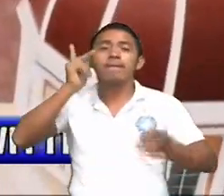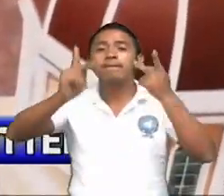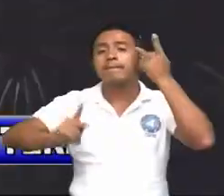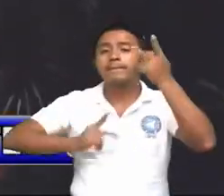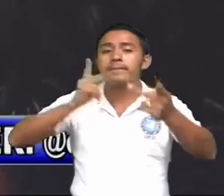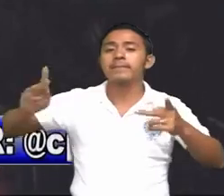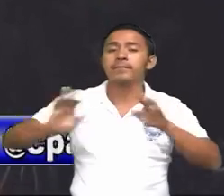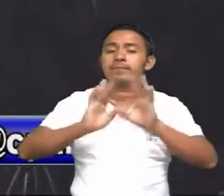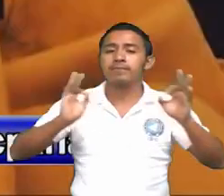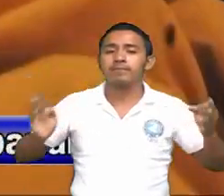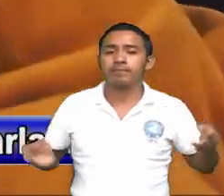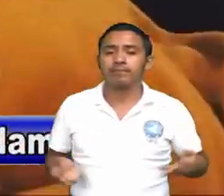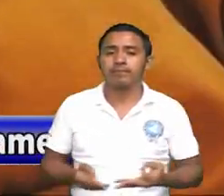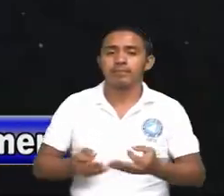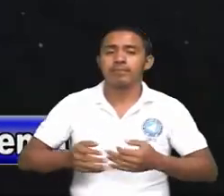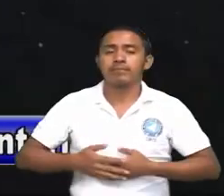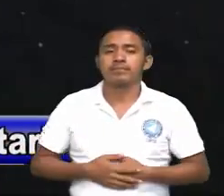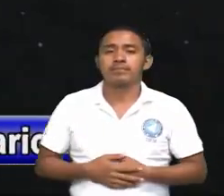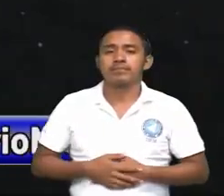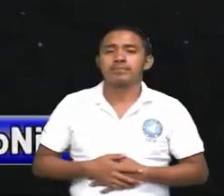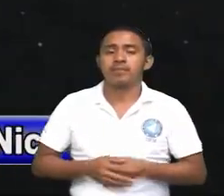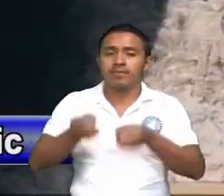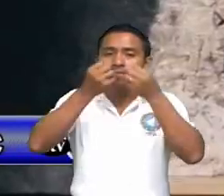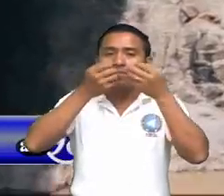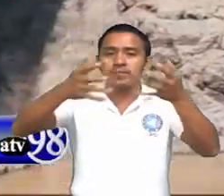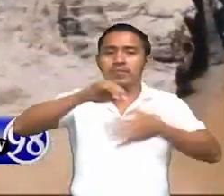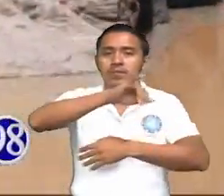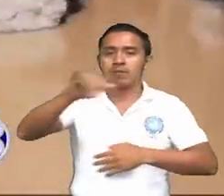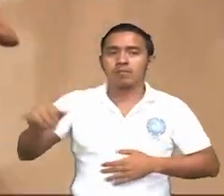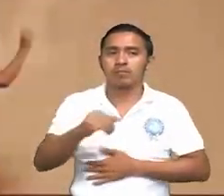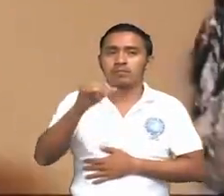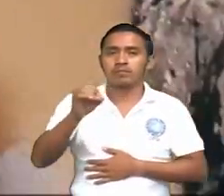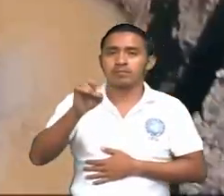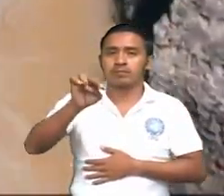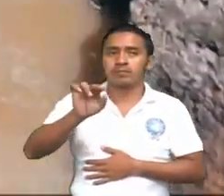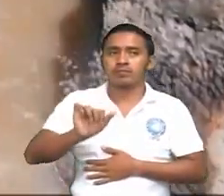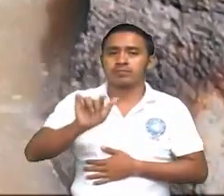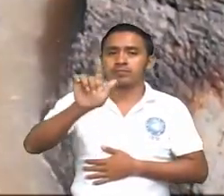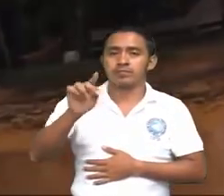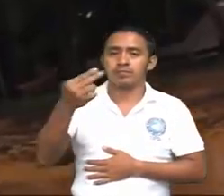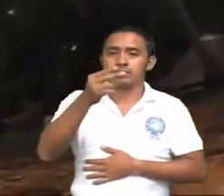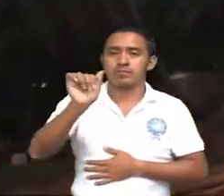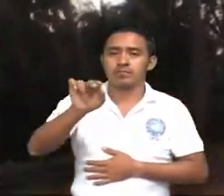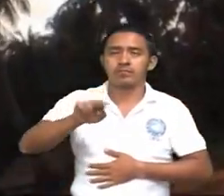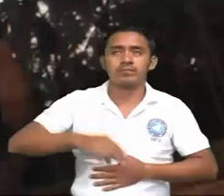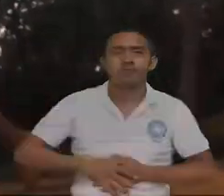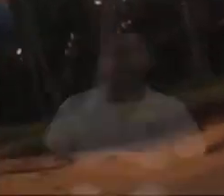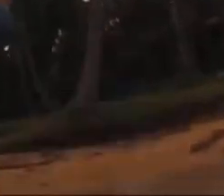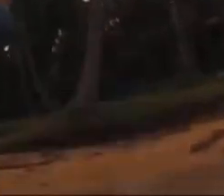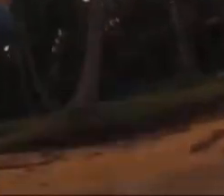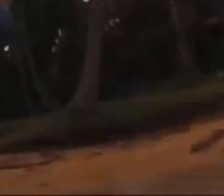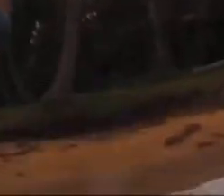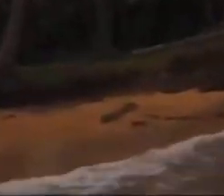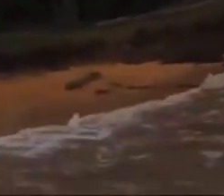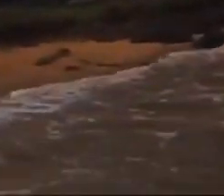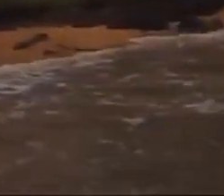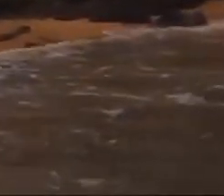sus familiares. Con cámara de Rubén Castro, informó para el canal parlamentario Jonathan Castro.